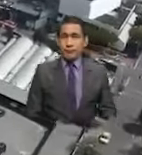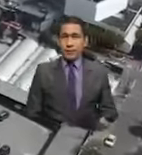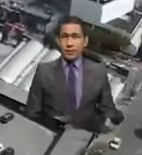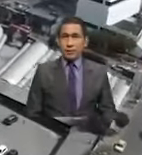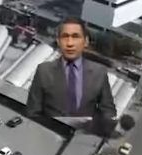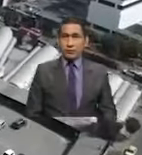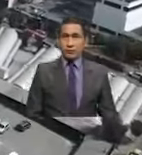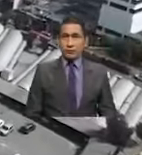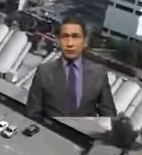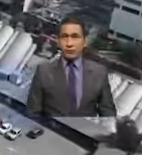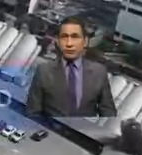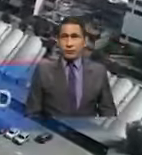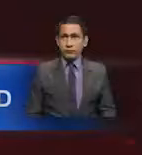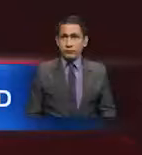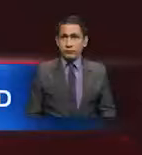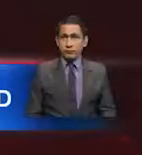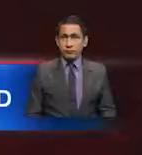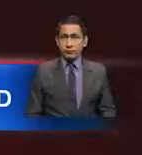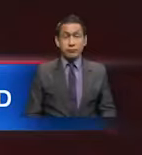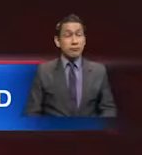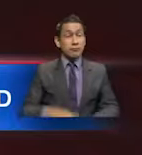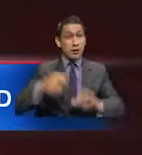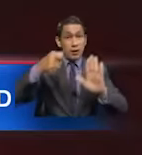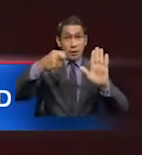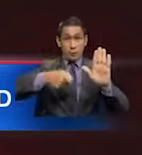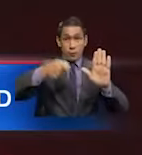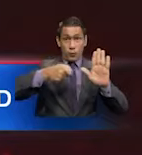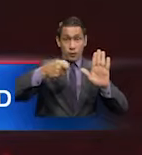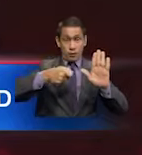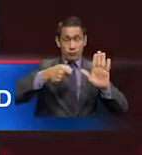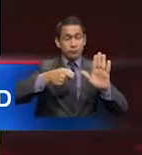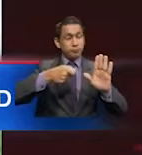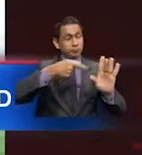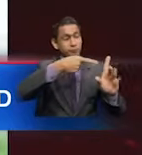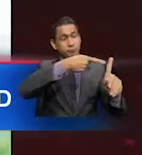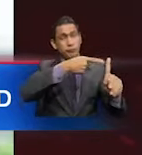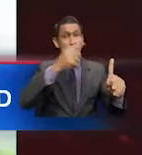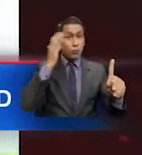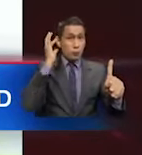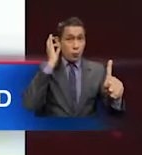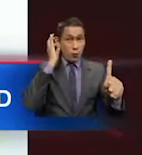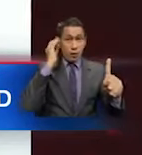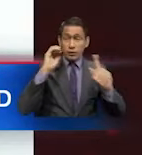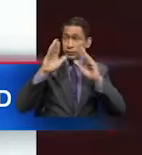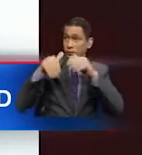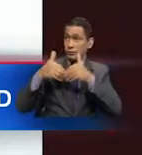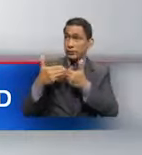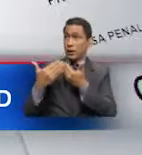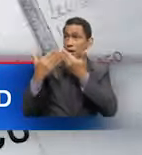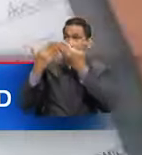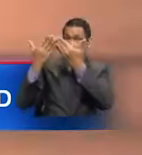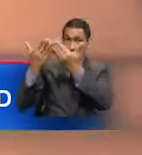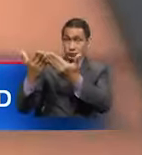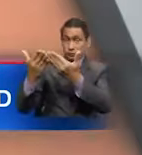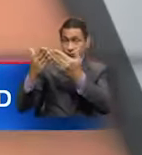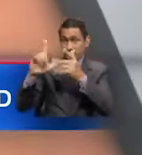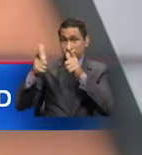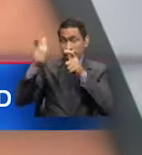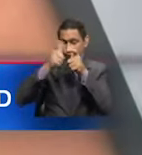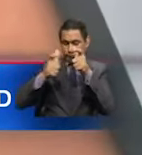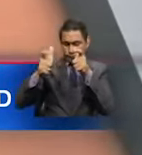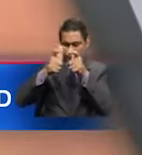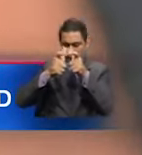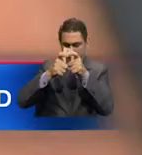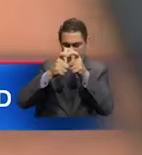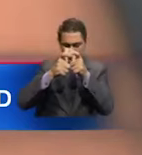El pasado 16 de febrero, el abogado de Mayra S., el jurista Leonardo Toledo, entregó en la Fiscalía General del Estado una agenda a la